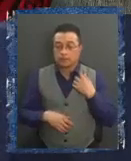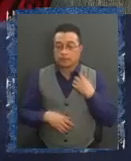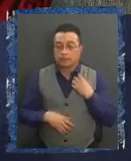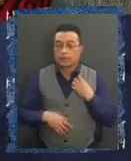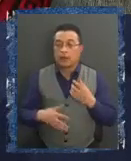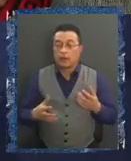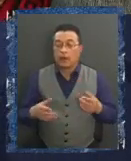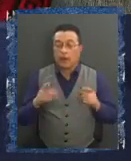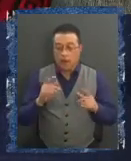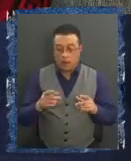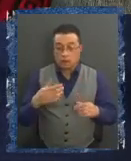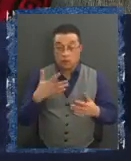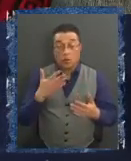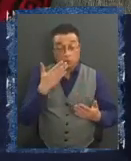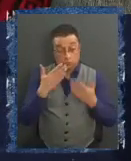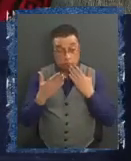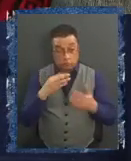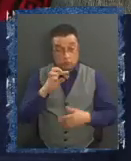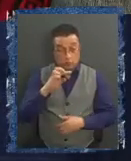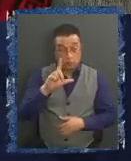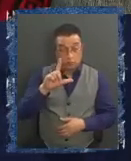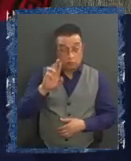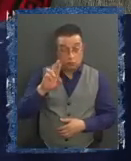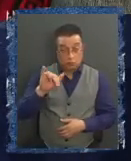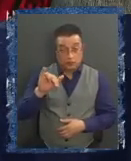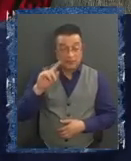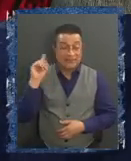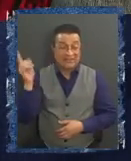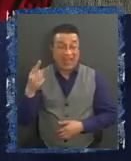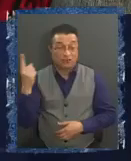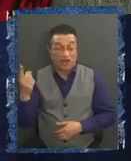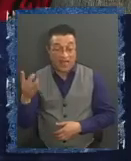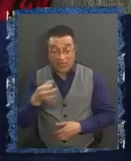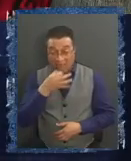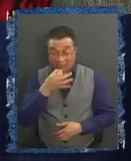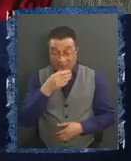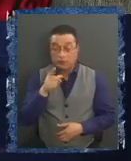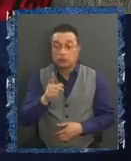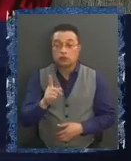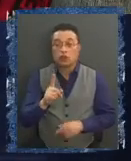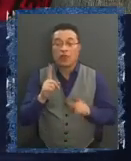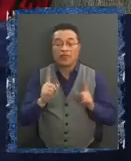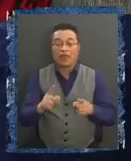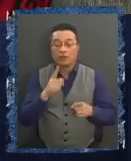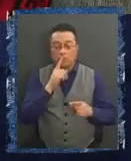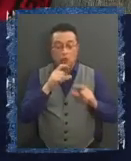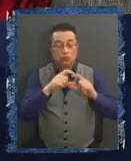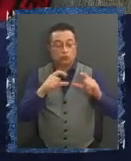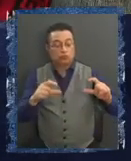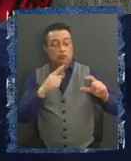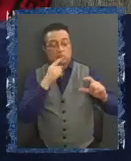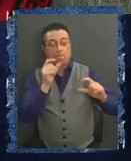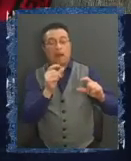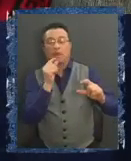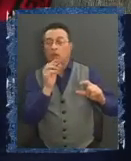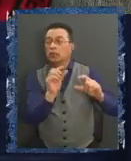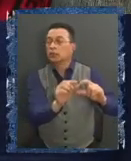Bueno, si estamos hablando de plurinacionalidad, no, yo decía que no tiene que ser un título decorativo.